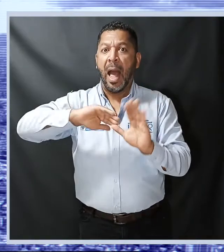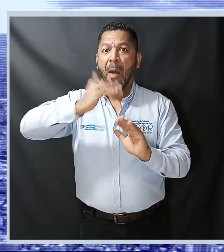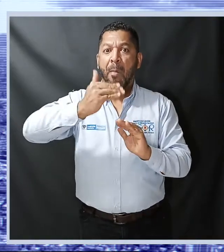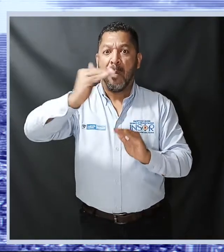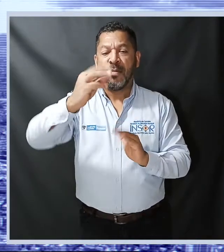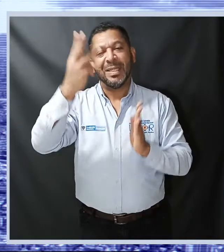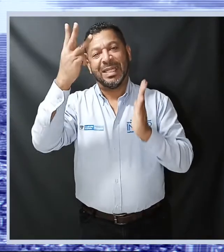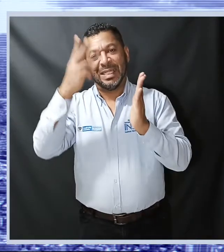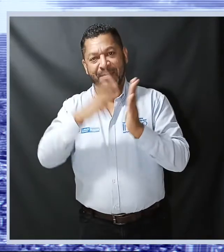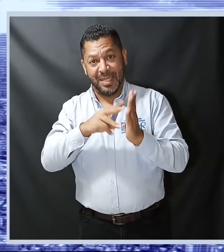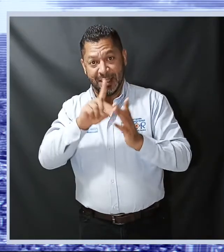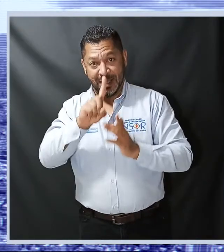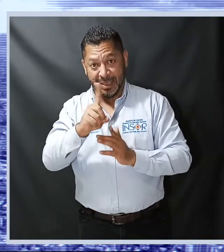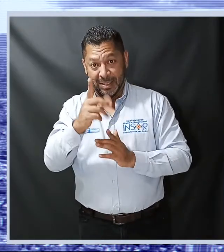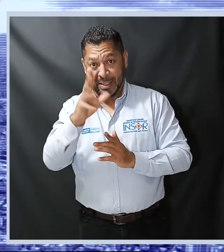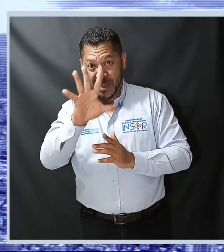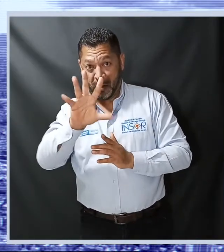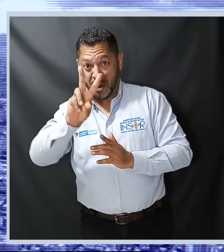cerro, a